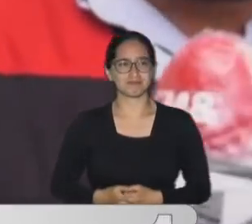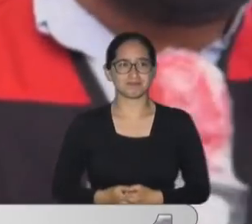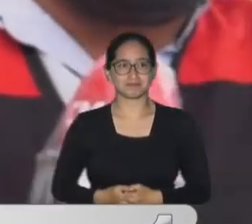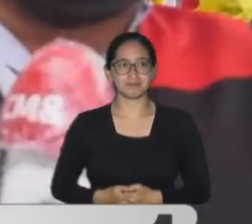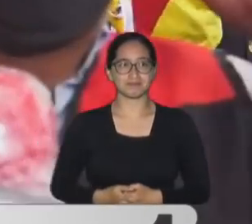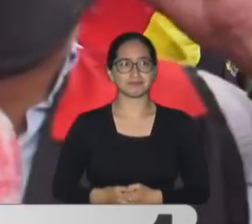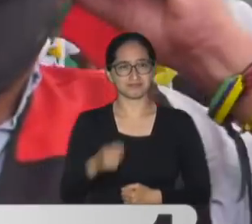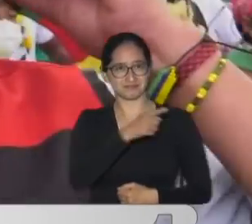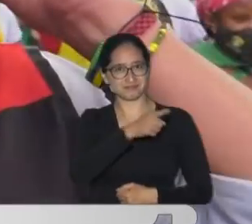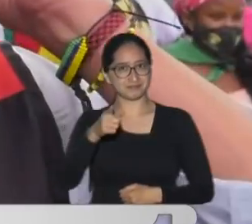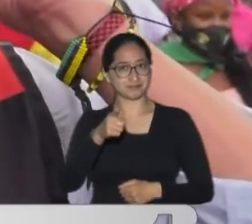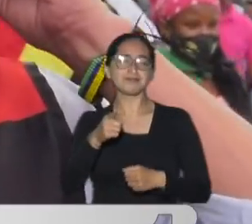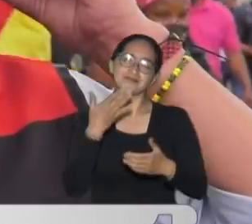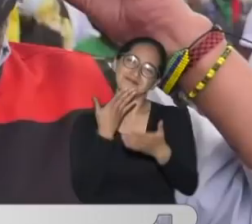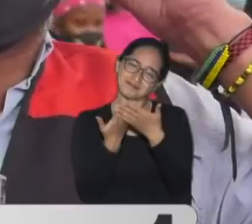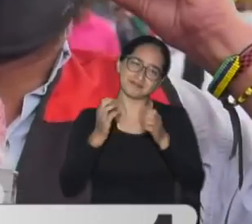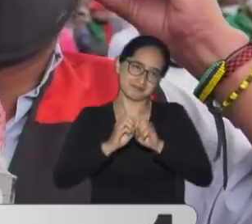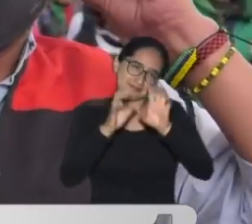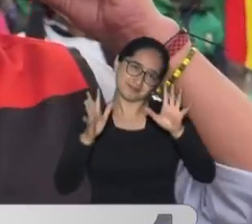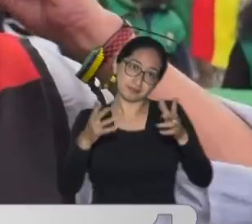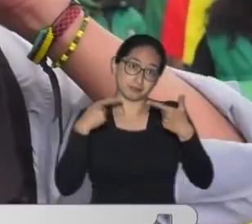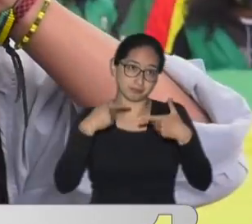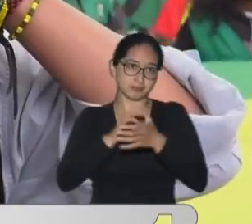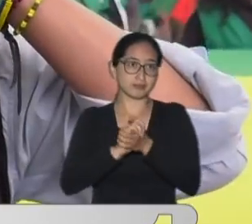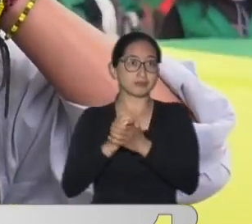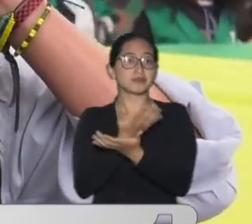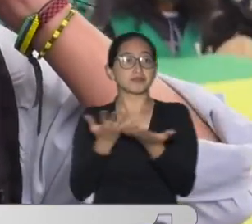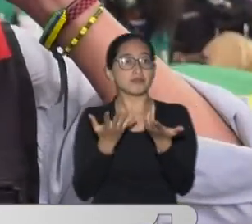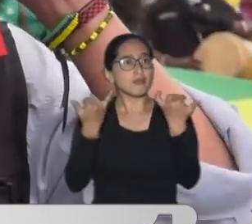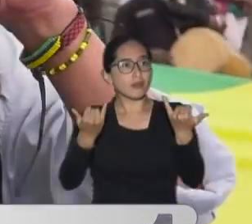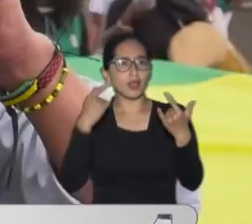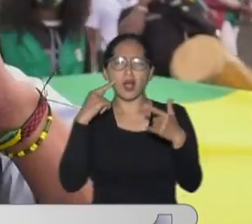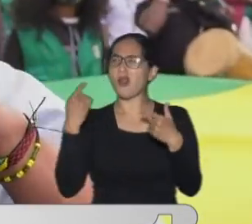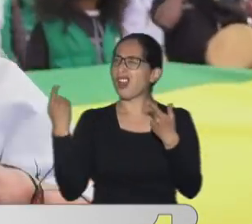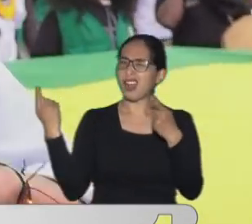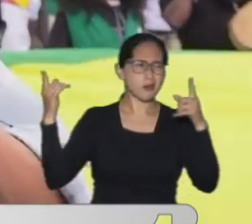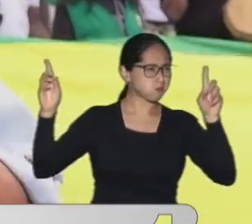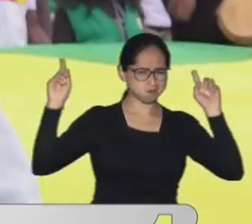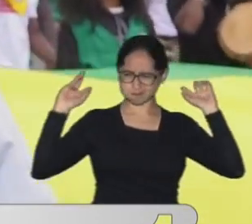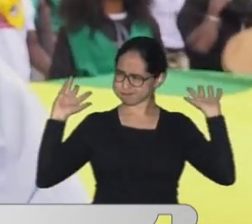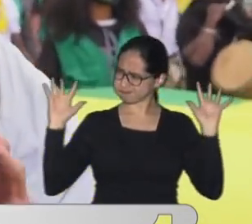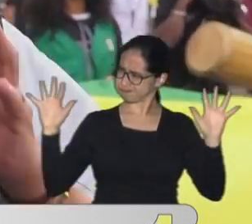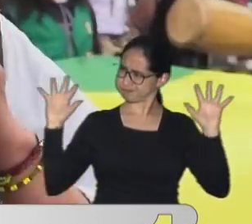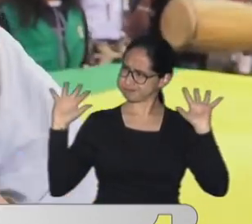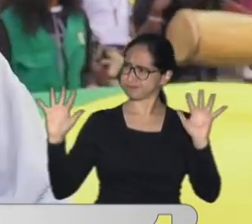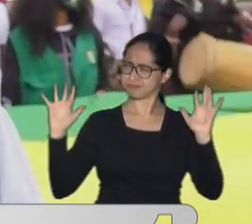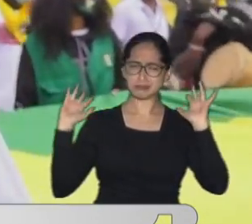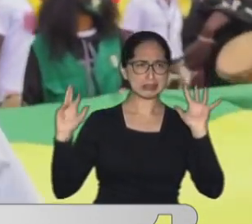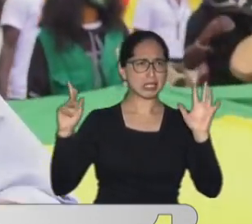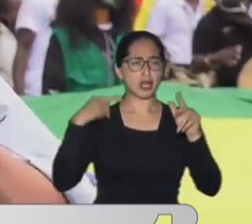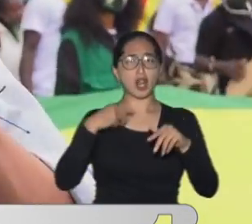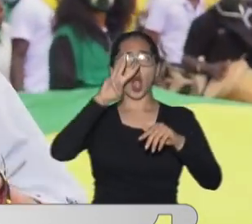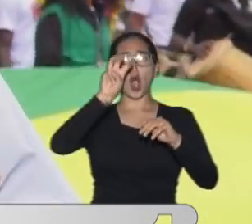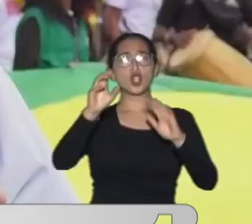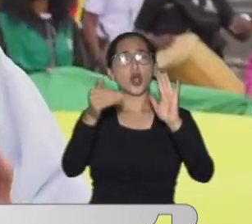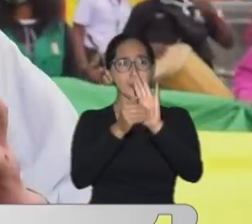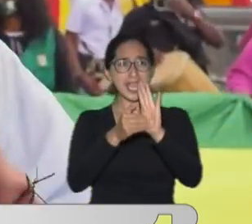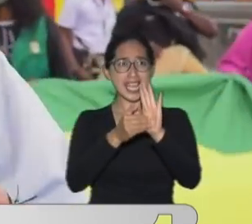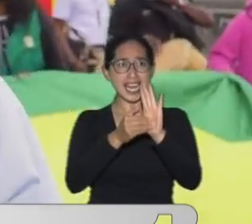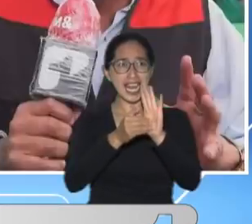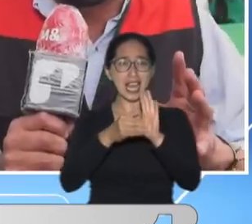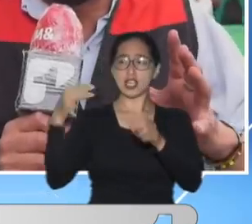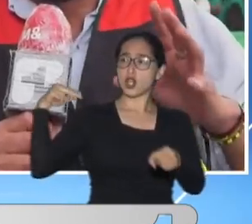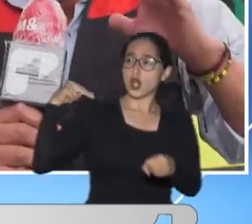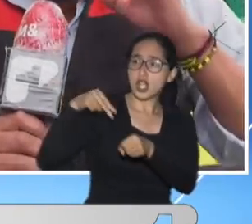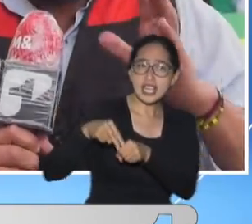Hola Luisa, ¿qué tal? Muy buenos días. Justamente estamos aquí con cerca de más de 8.000 indígenas, campesinos, representantes